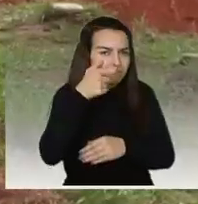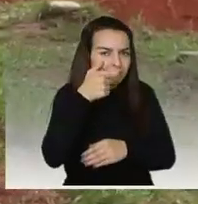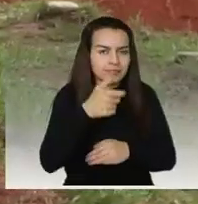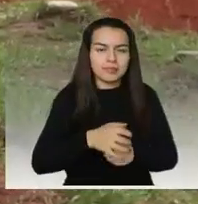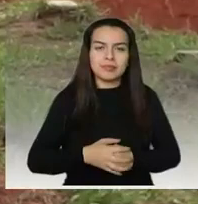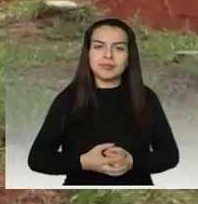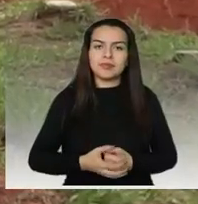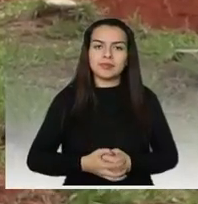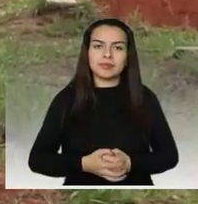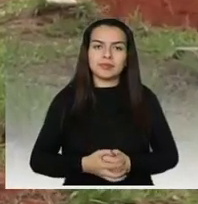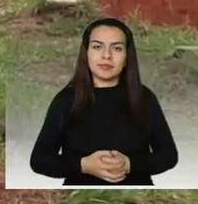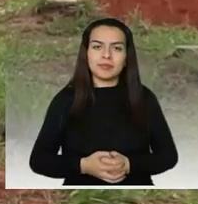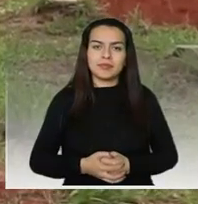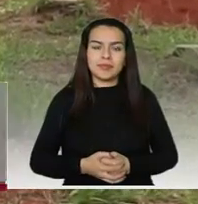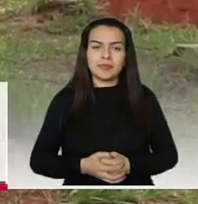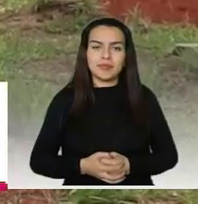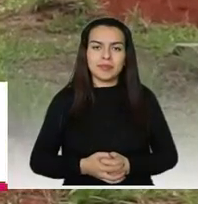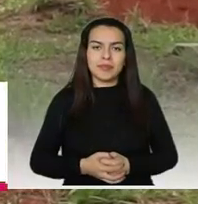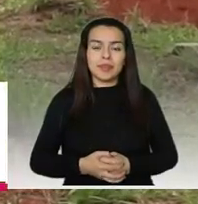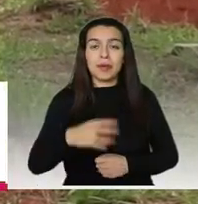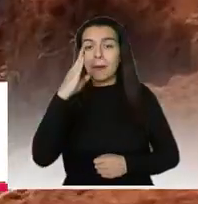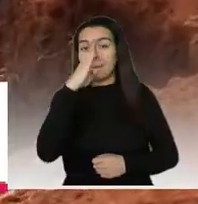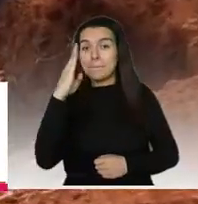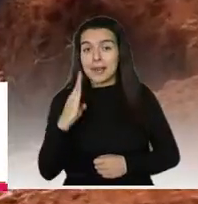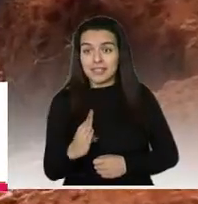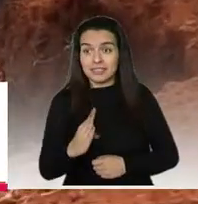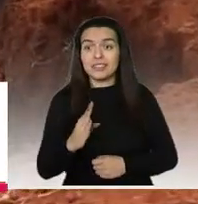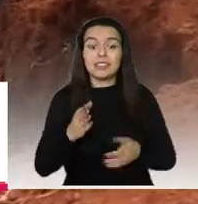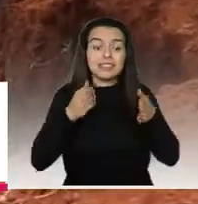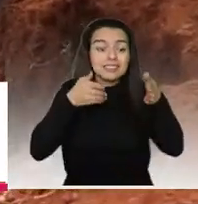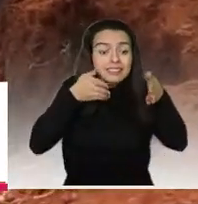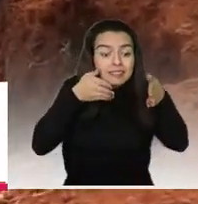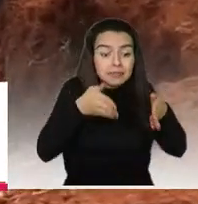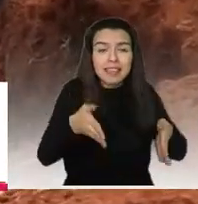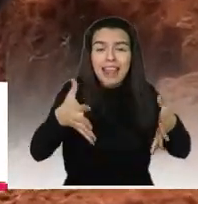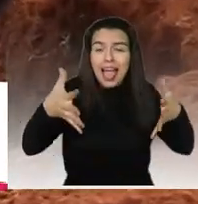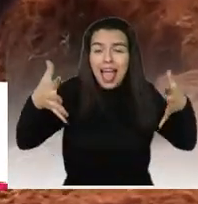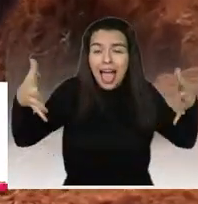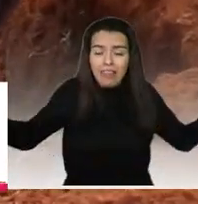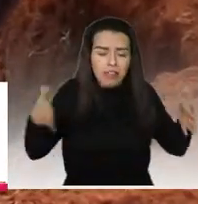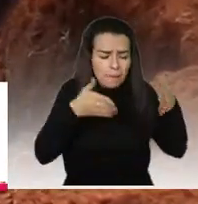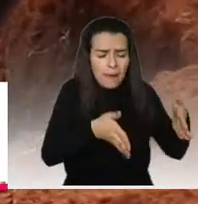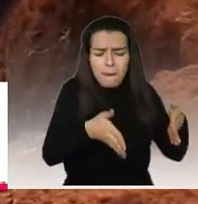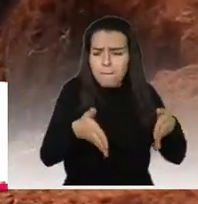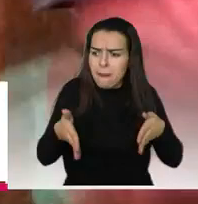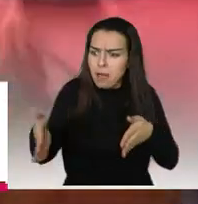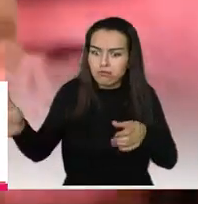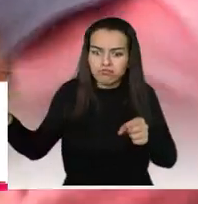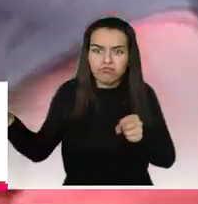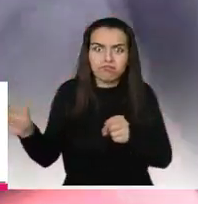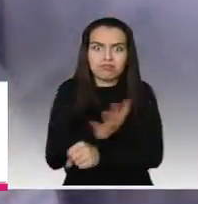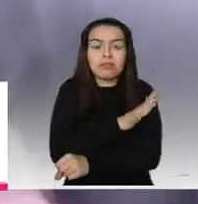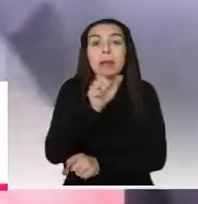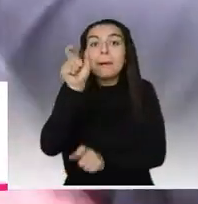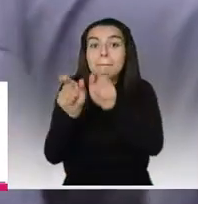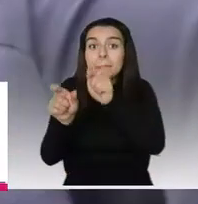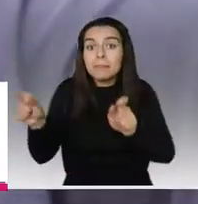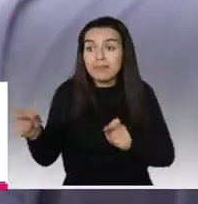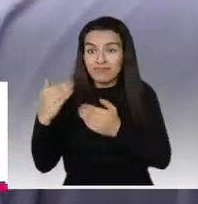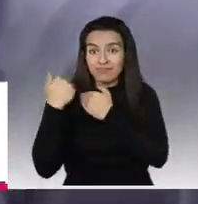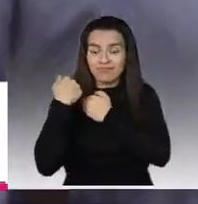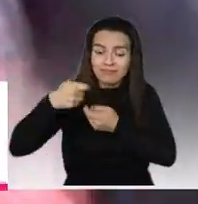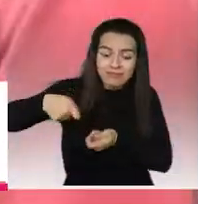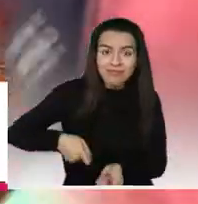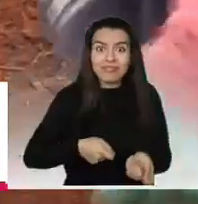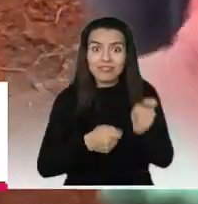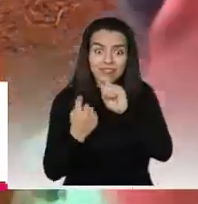En Brasil, el cementerio más grande de Latinoamérica desbordó su capacidad. Los sepultureros de Vila Formosa en Sao Paulo tuvieron que exhumar decenas